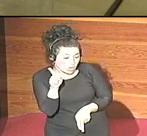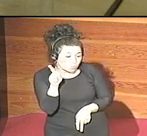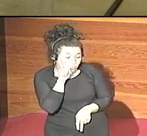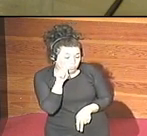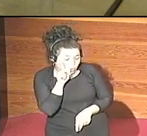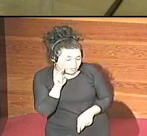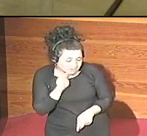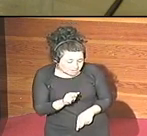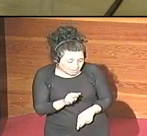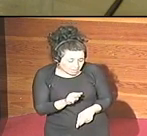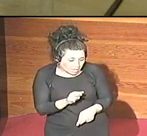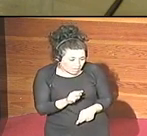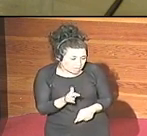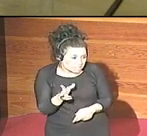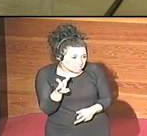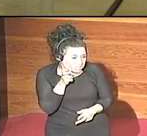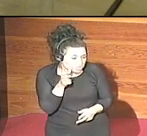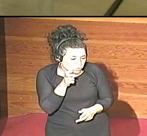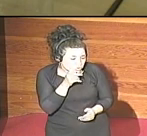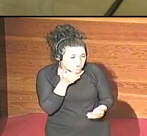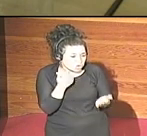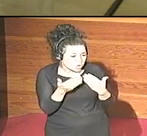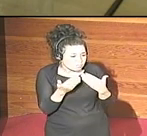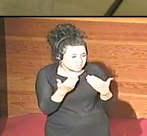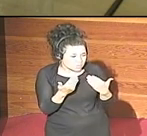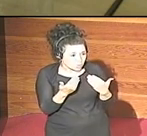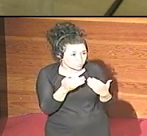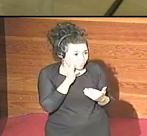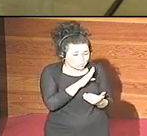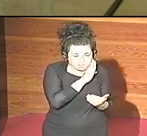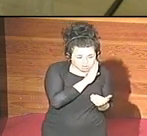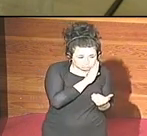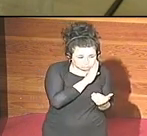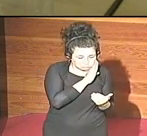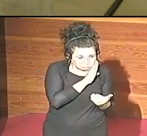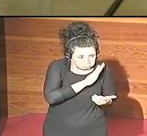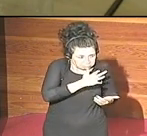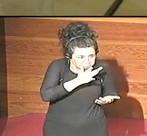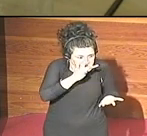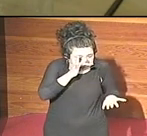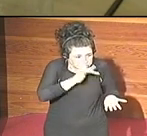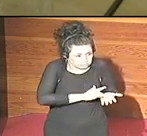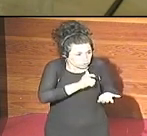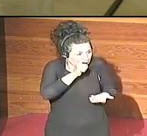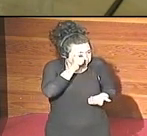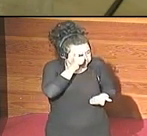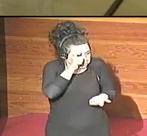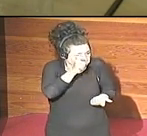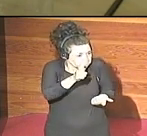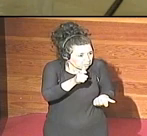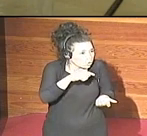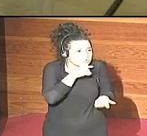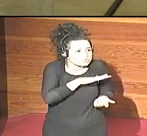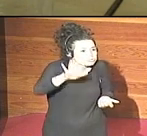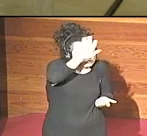la conversación, se puede oír la conversación del muchacho con su madre, que está en algún lugar de